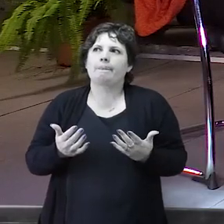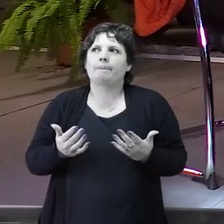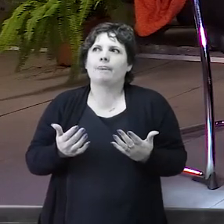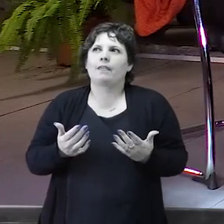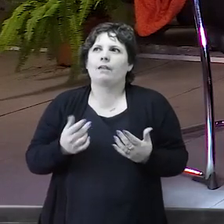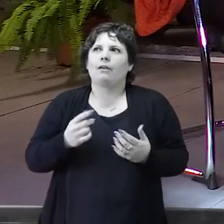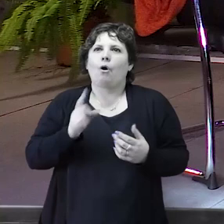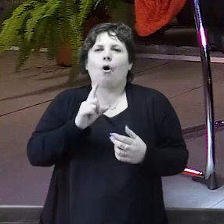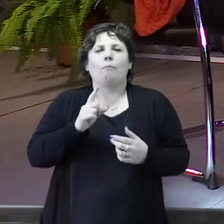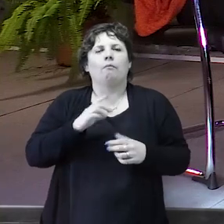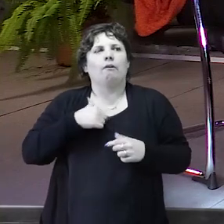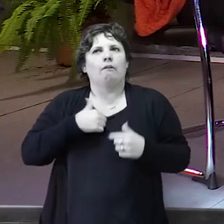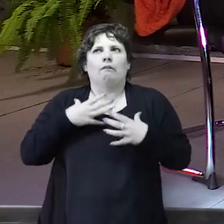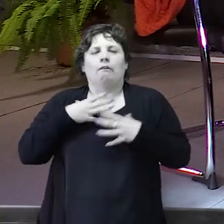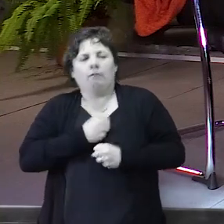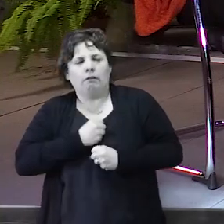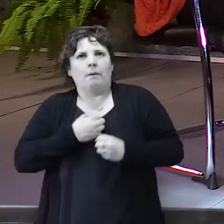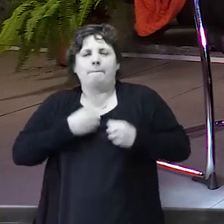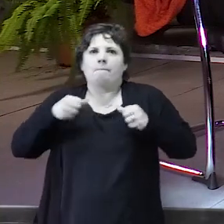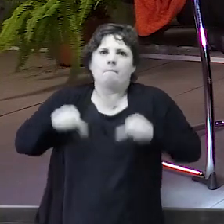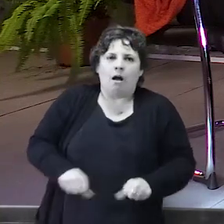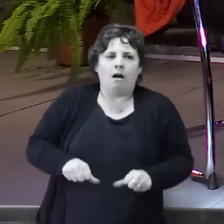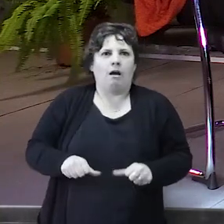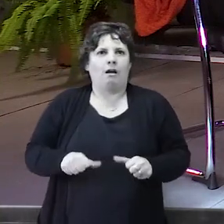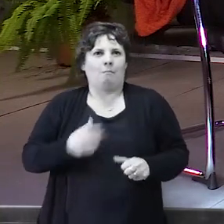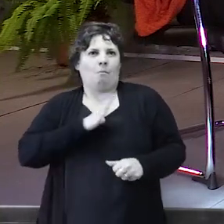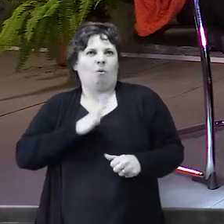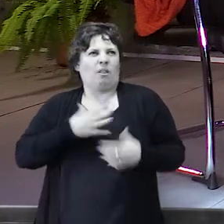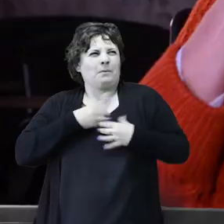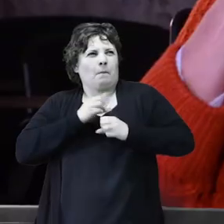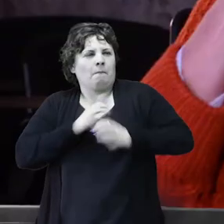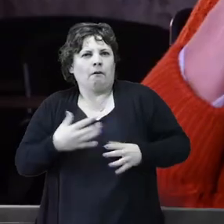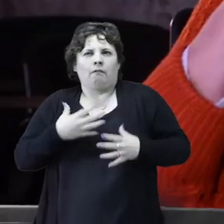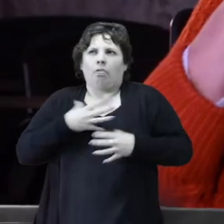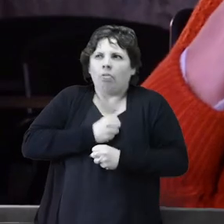un costo emocional para las mujeres de